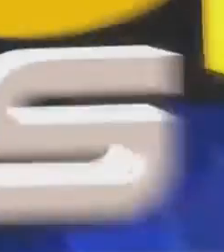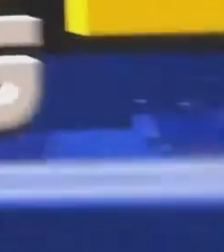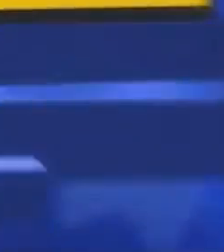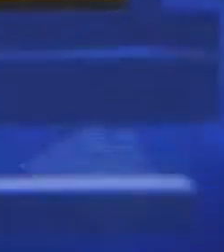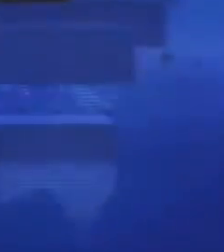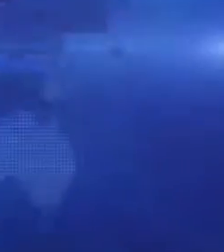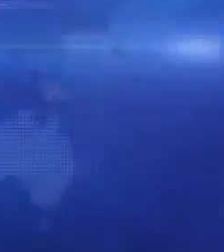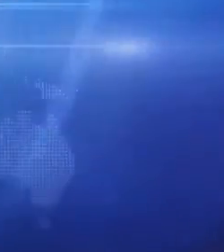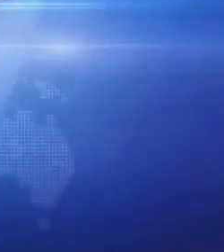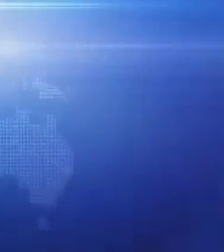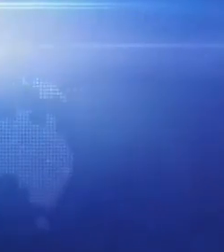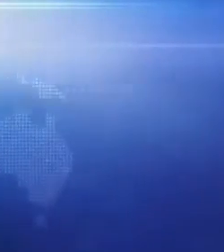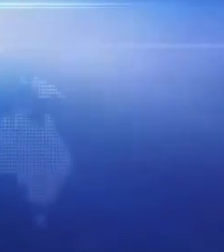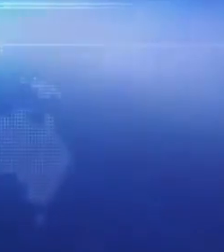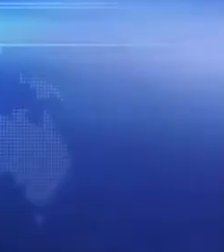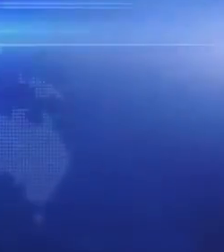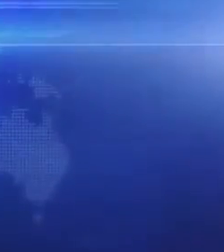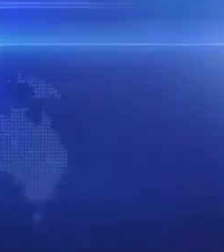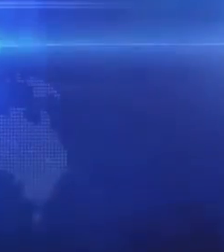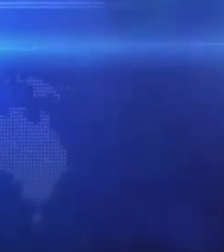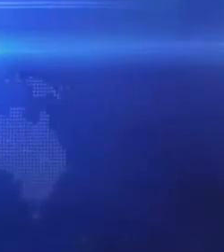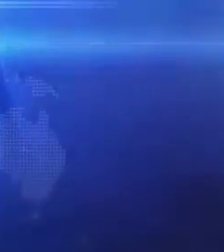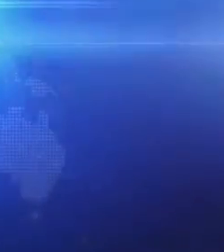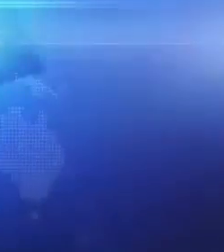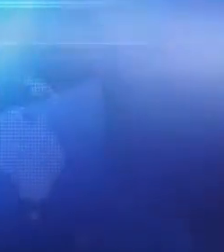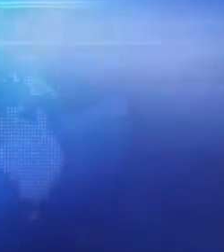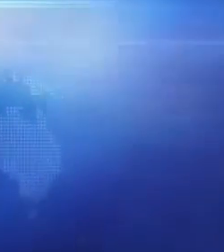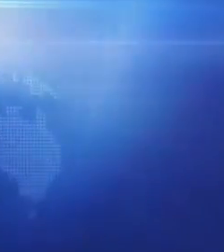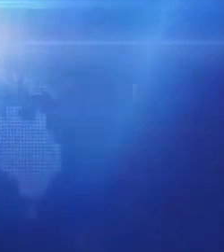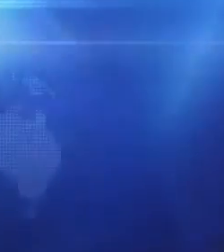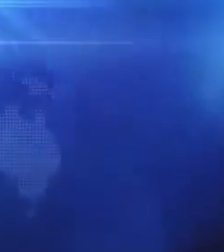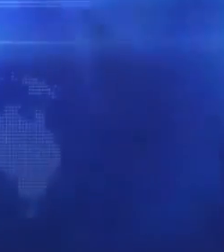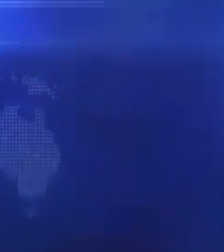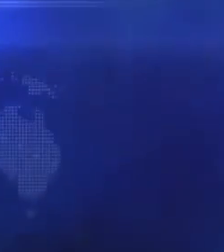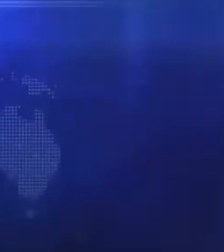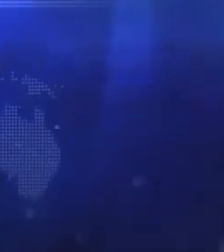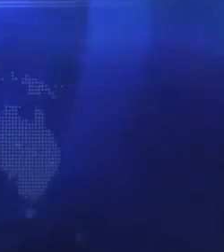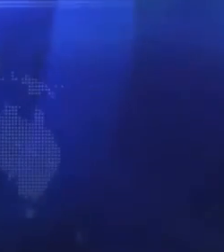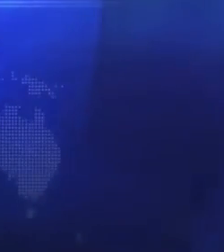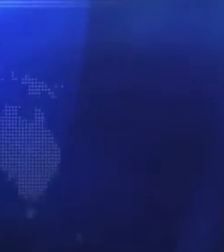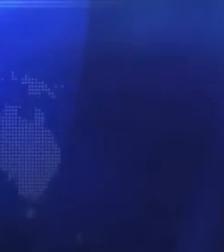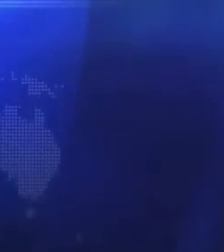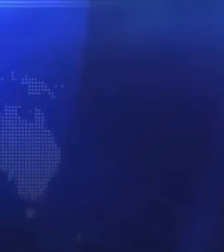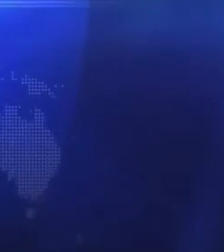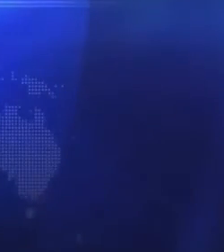limpieza. Enlace Noticias, lo que usted quiere ver.